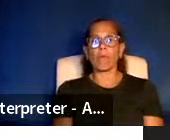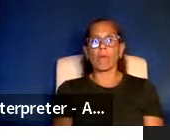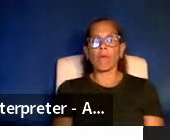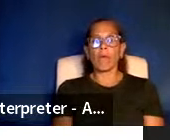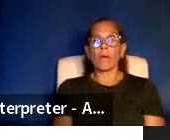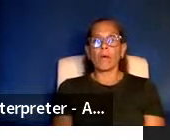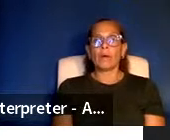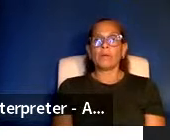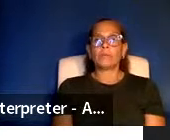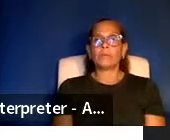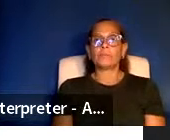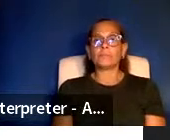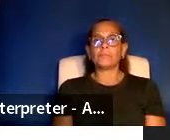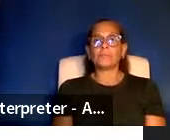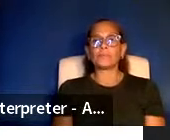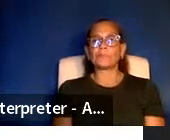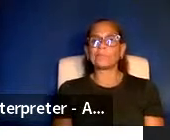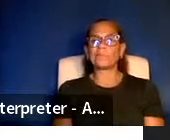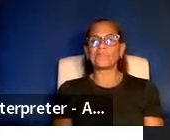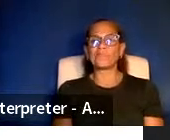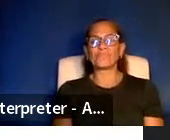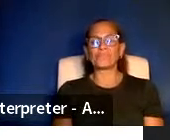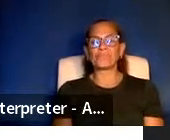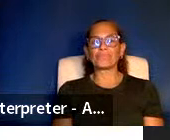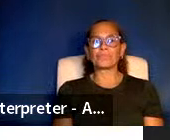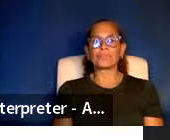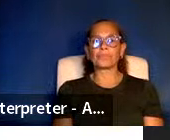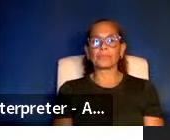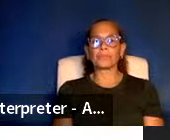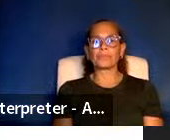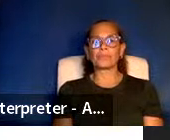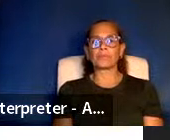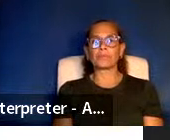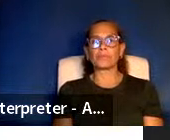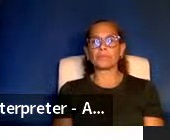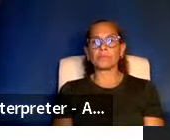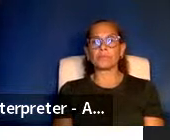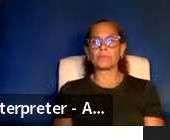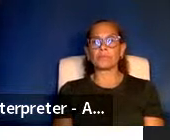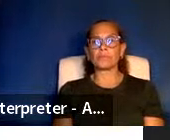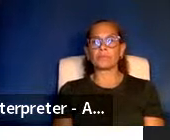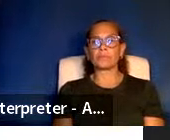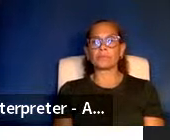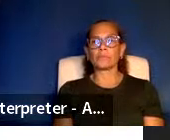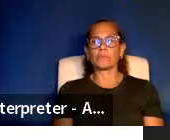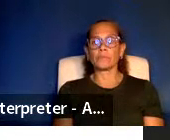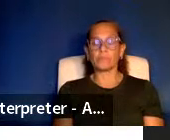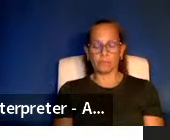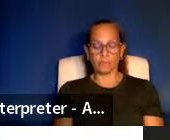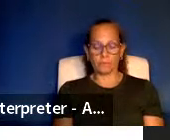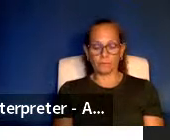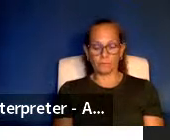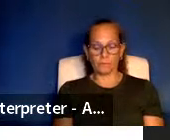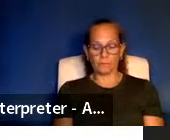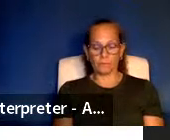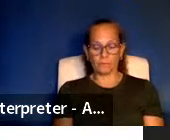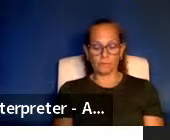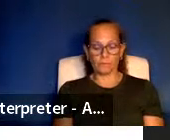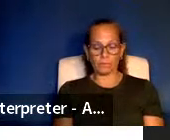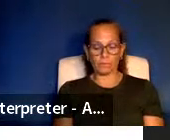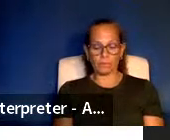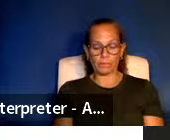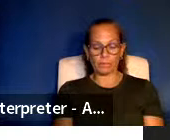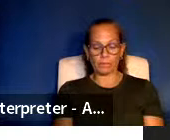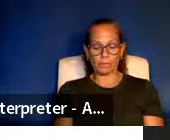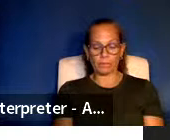esta presentación y de otros materiales que estaremos actualizando en nuestra página web. Regístrese para unirse con nosotros a nuestros horarios de oficina